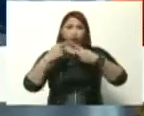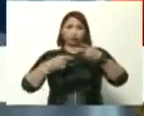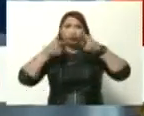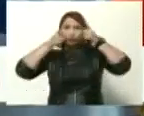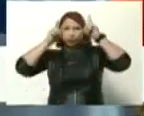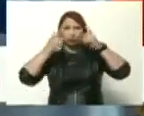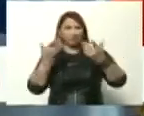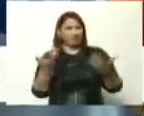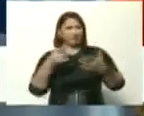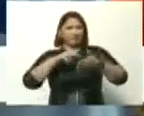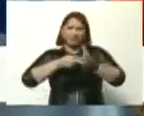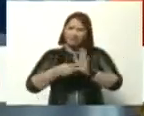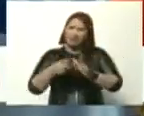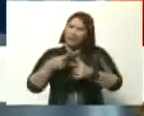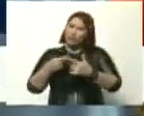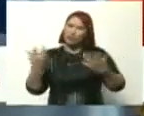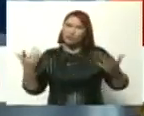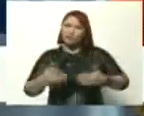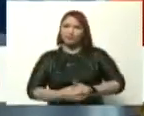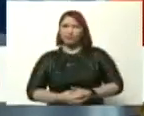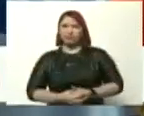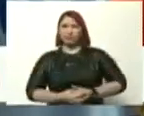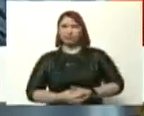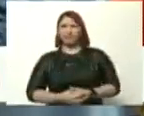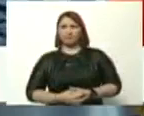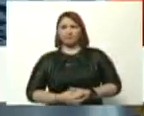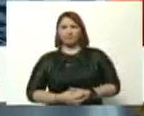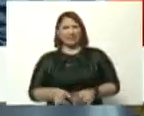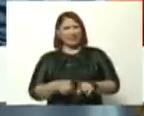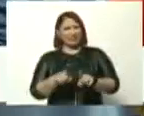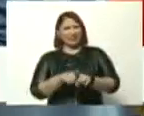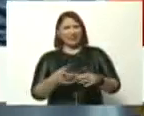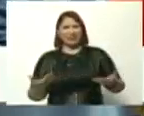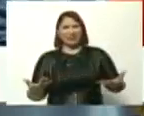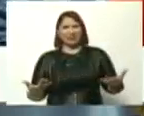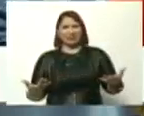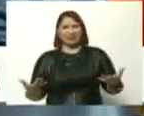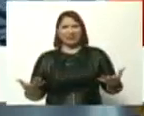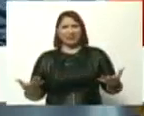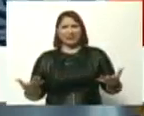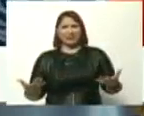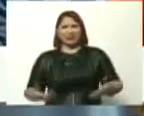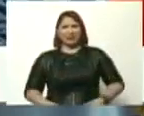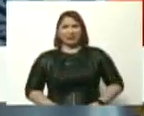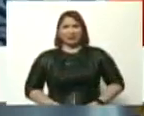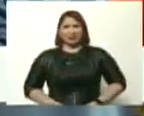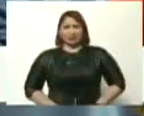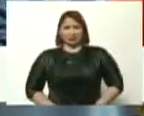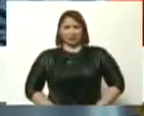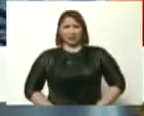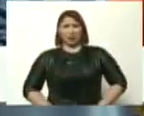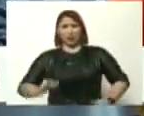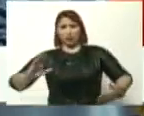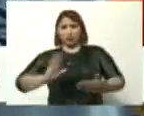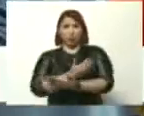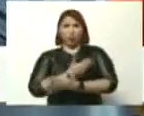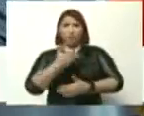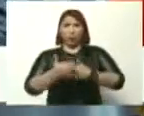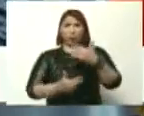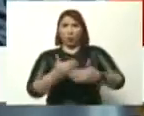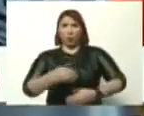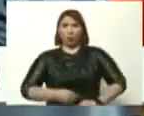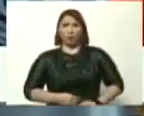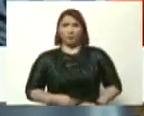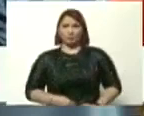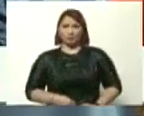decir, prácticamente actuando para desmantelar poco a poco, en